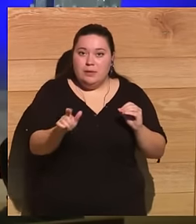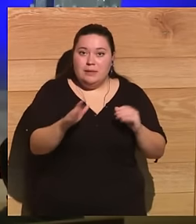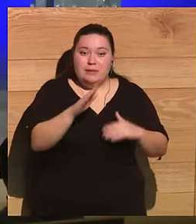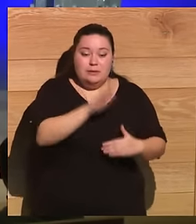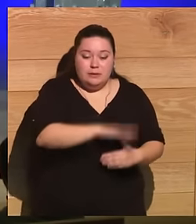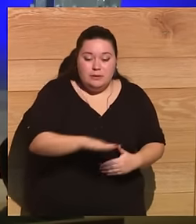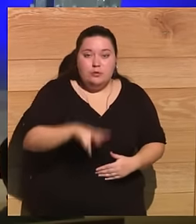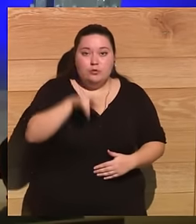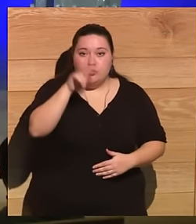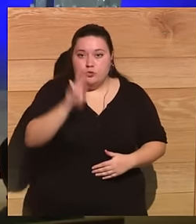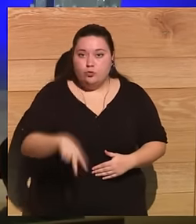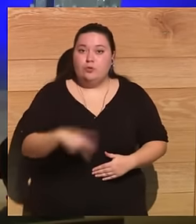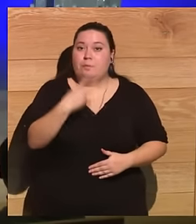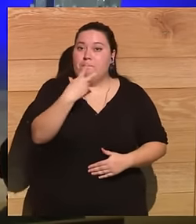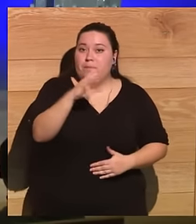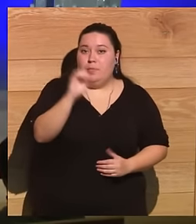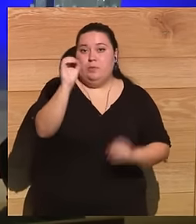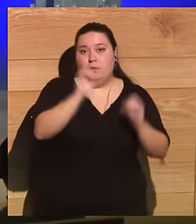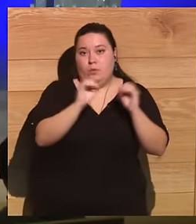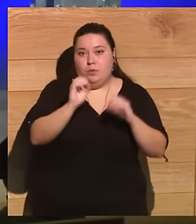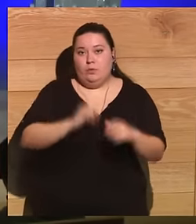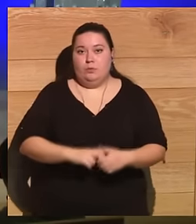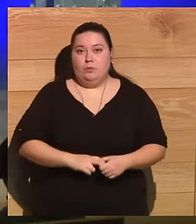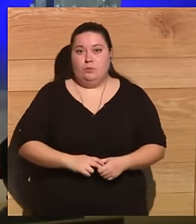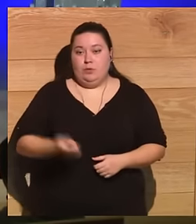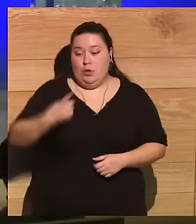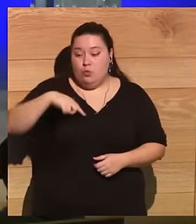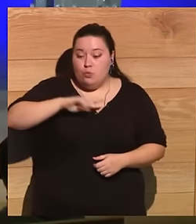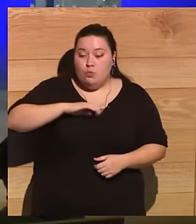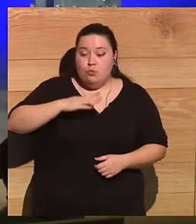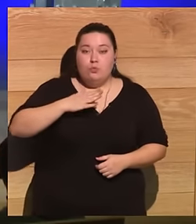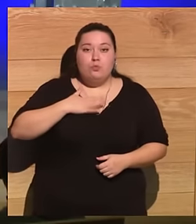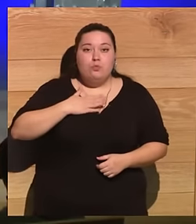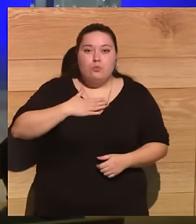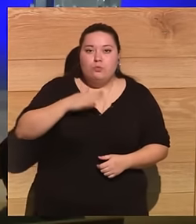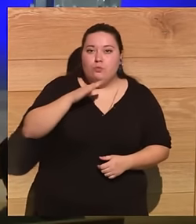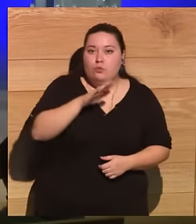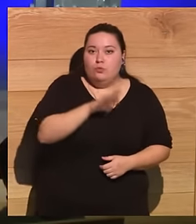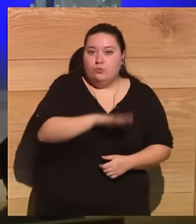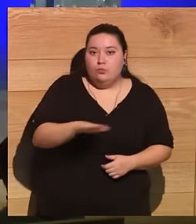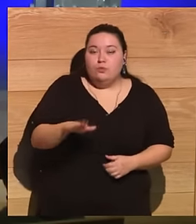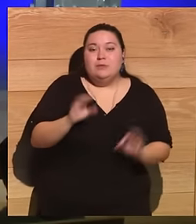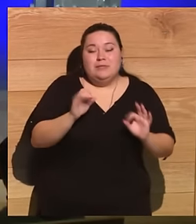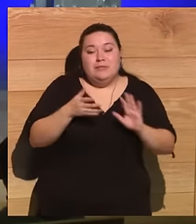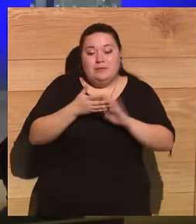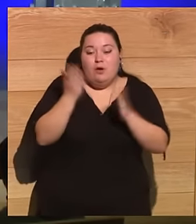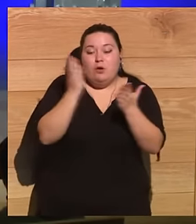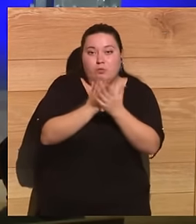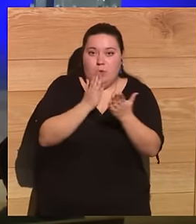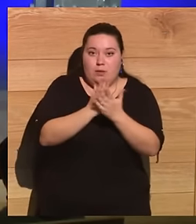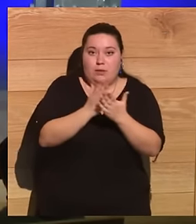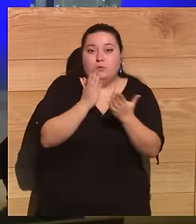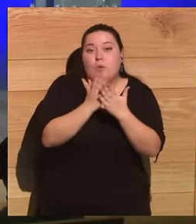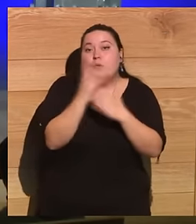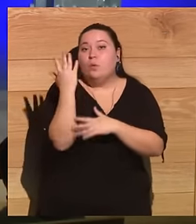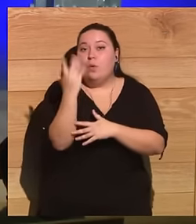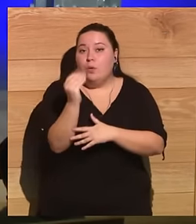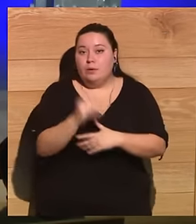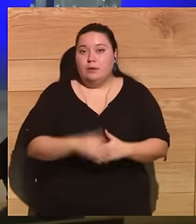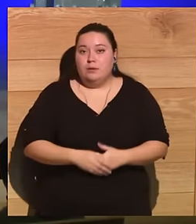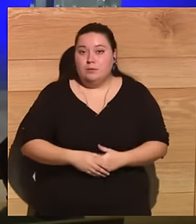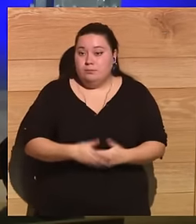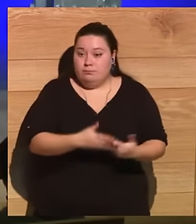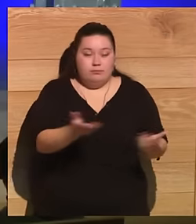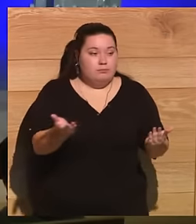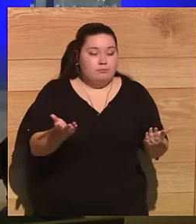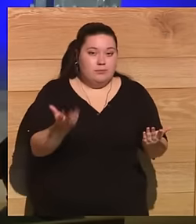niños. 20% de nuestros ciudadanos son estudiantes. ¿De acuerdo? Estudiantes jóvenes.